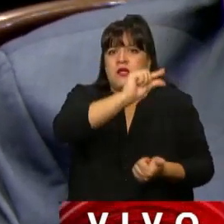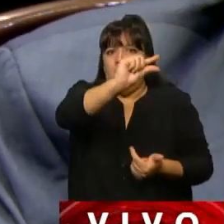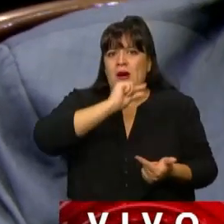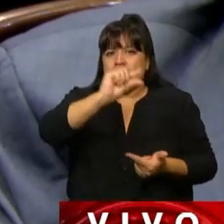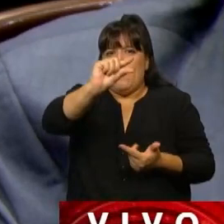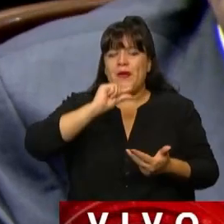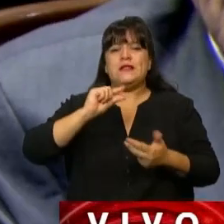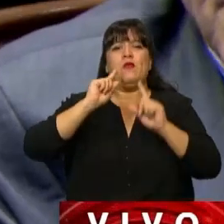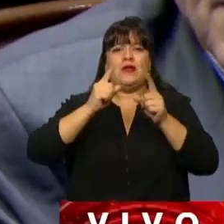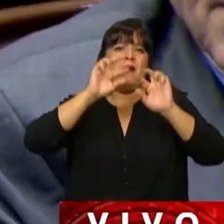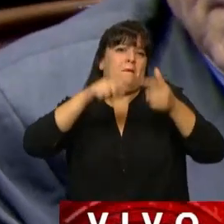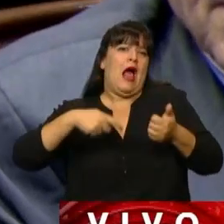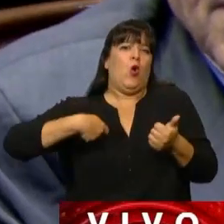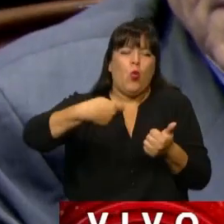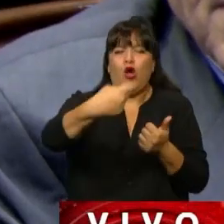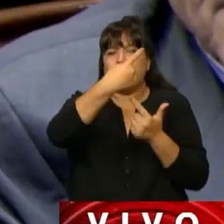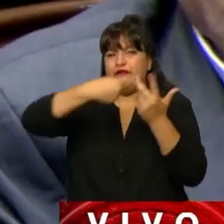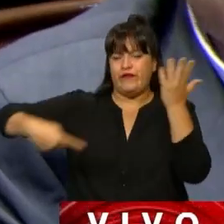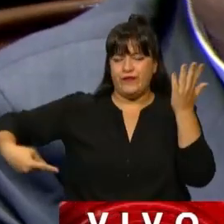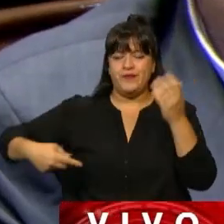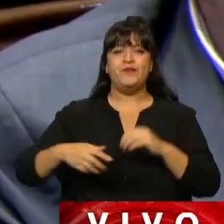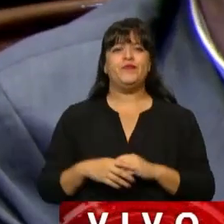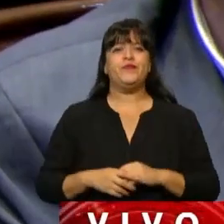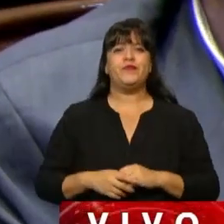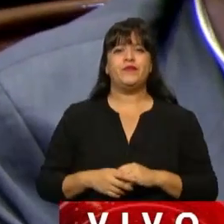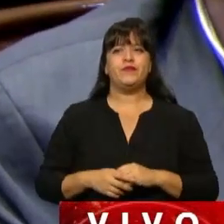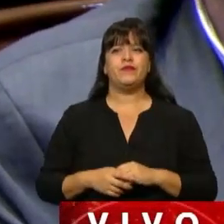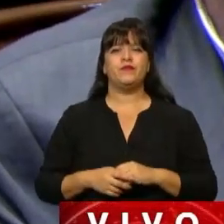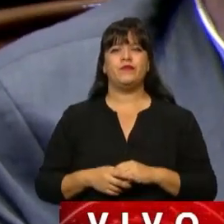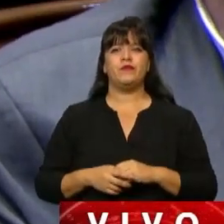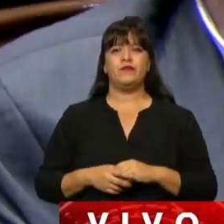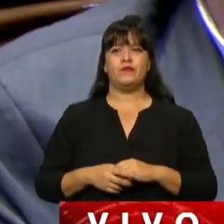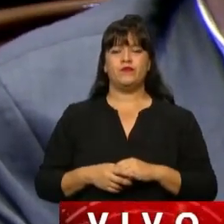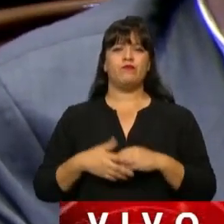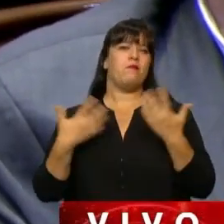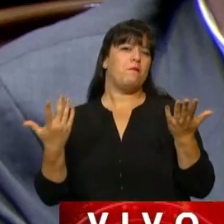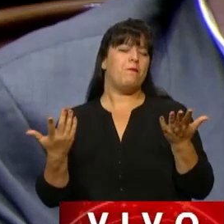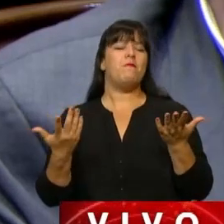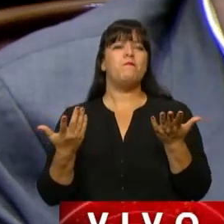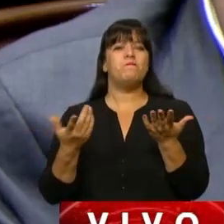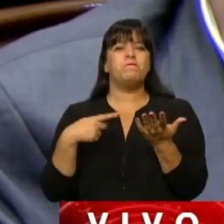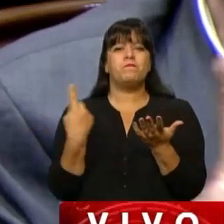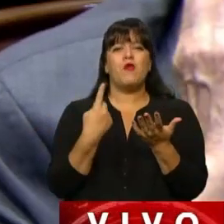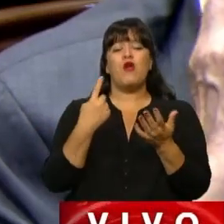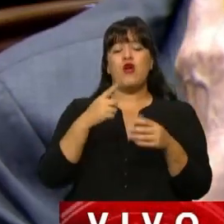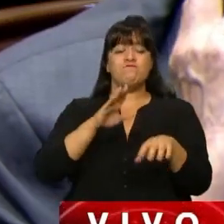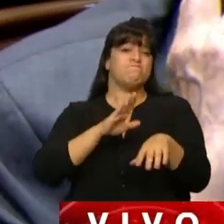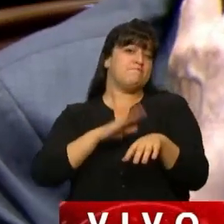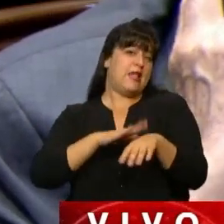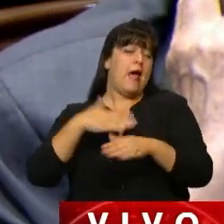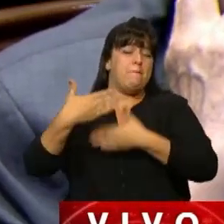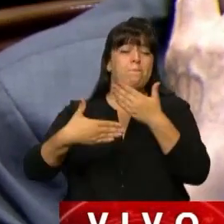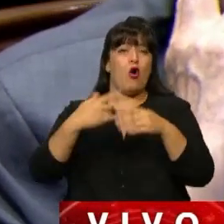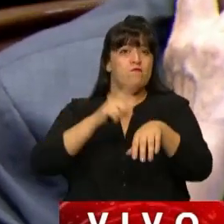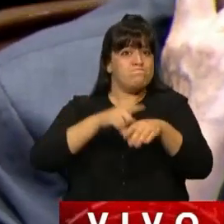facilidades extendidas y demás. Para hacer un corte en otro momento histórico